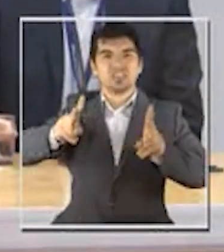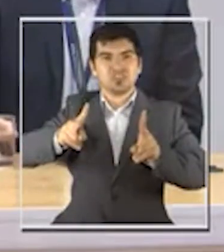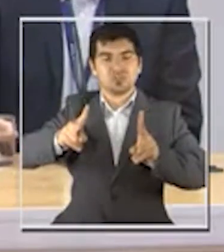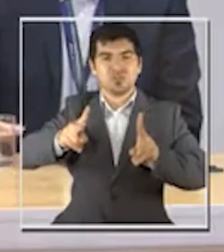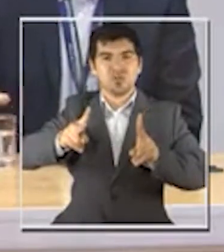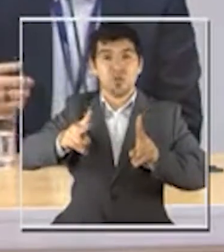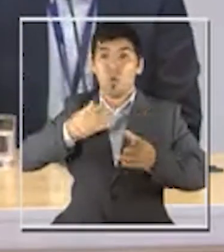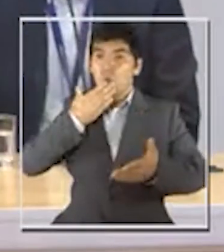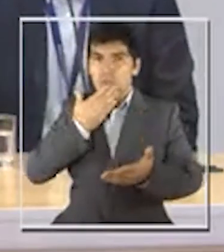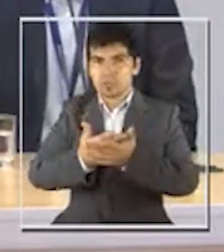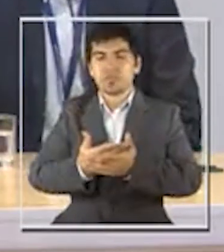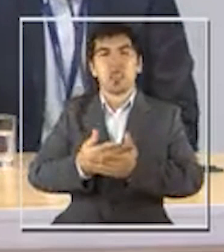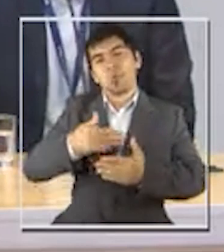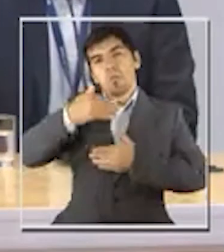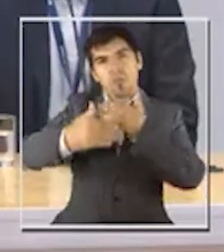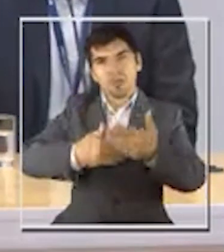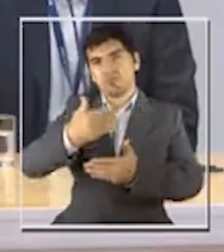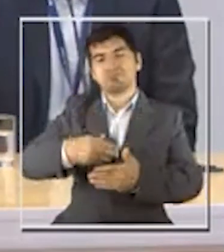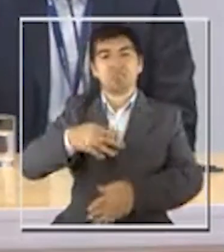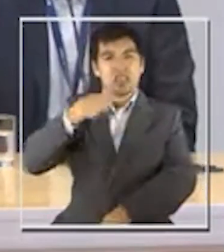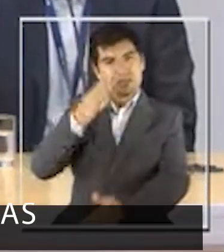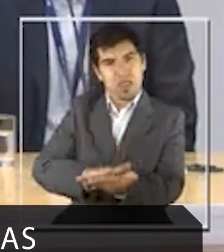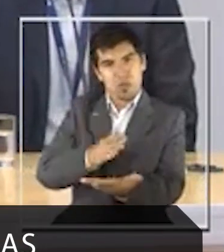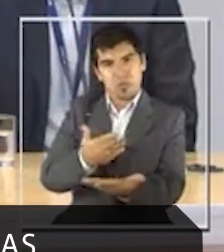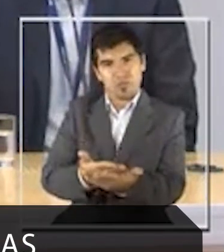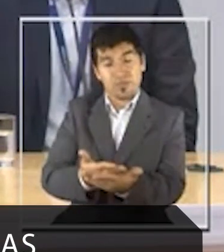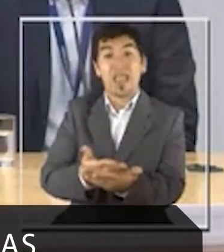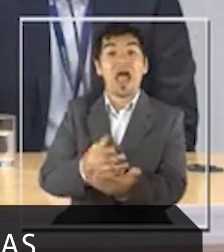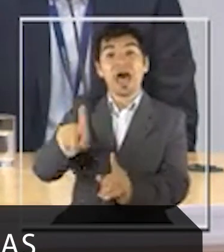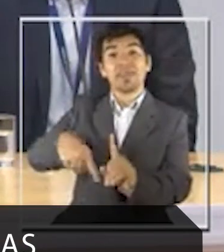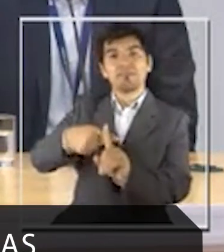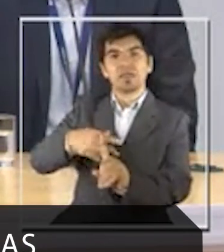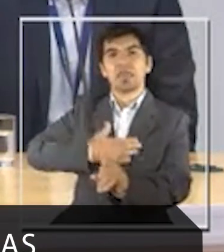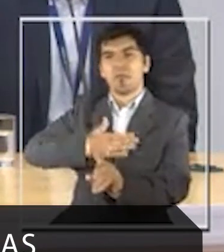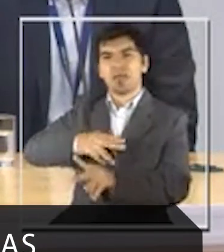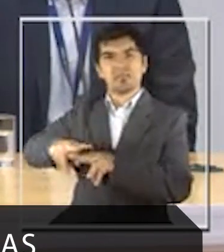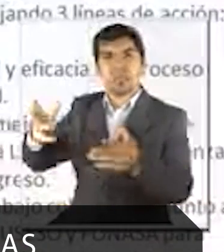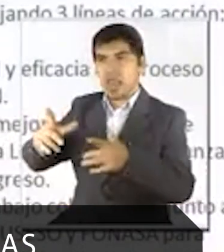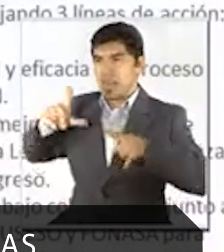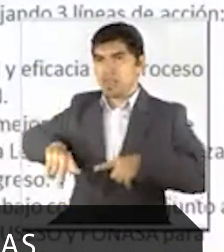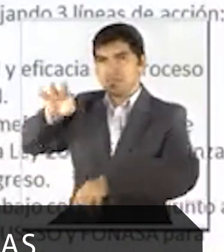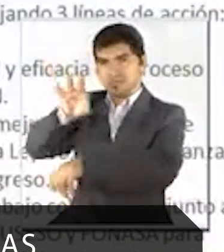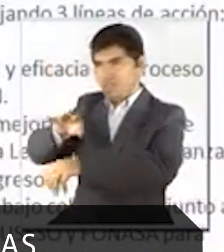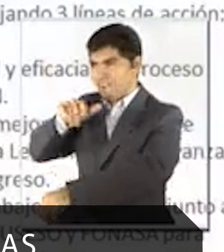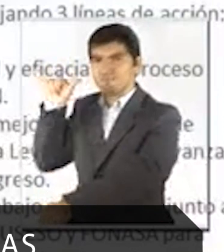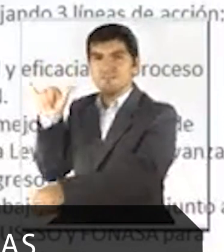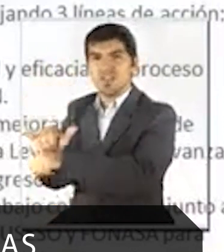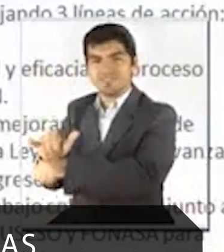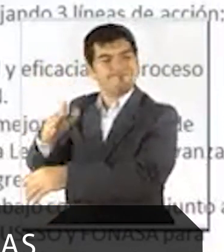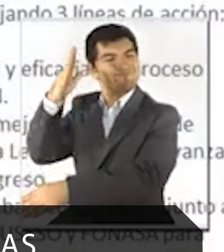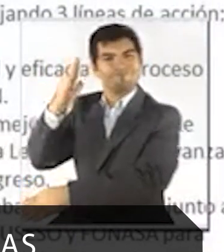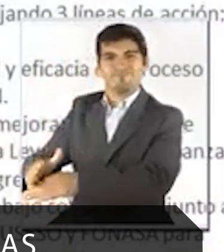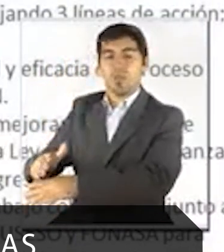compin el compin comisión de medicina preventiva en validez ha dispuesto de un formulario digital para facilitar la denuncia ciudadana frente